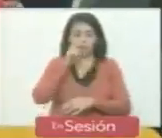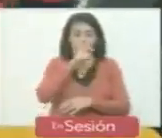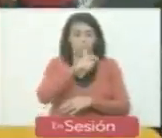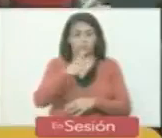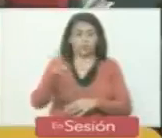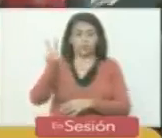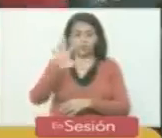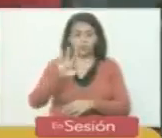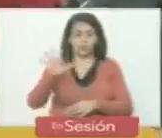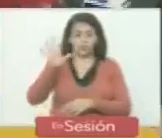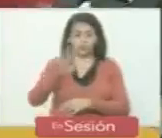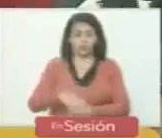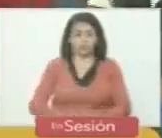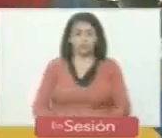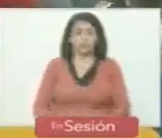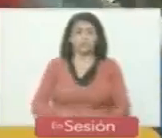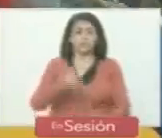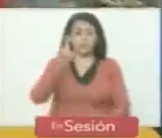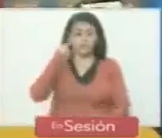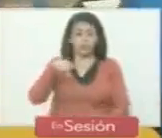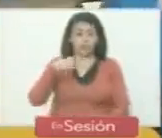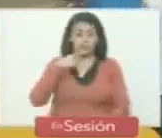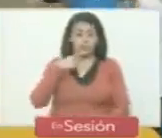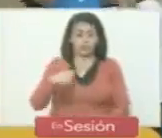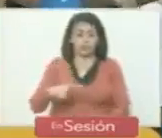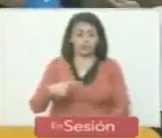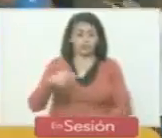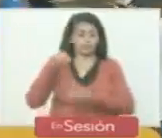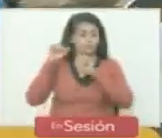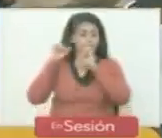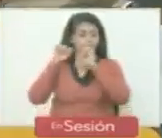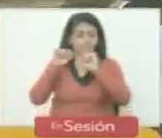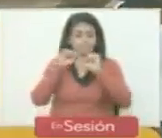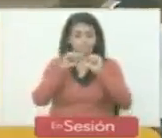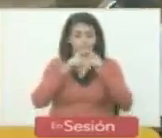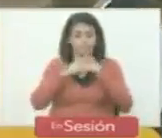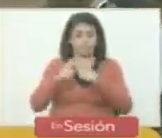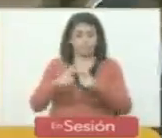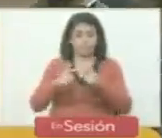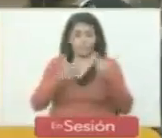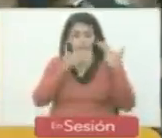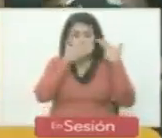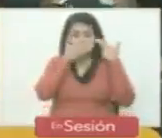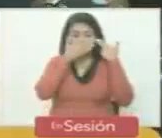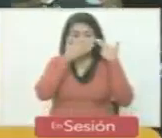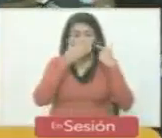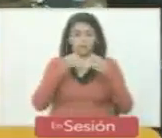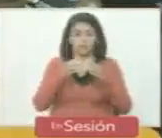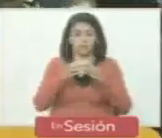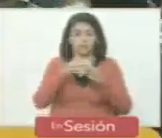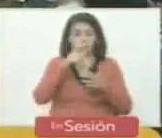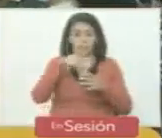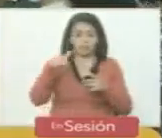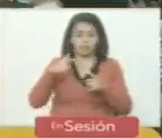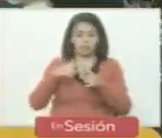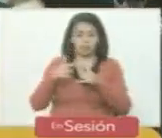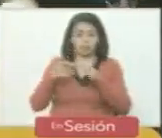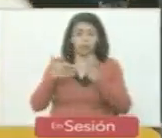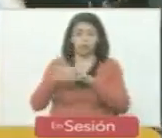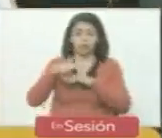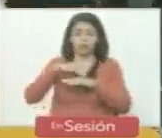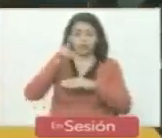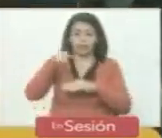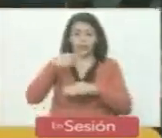pueblo venezolano, además de repudiar el secuestro de los tripulantes que